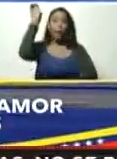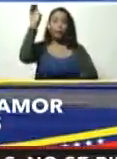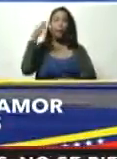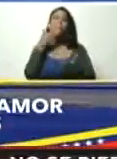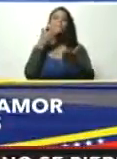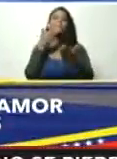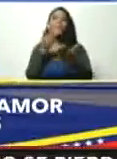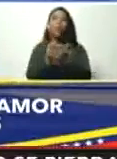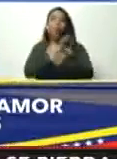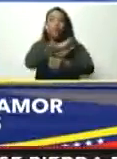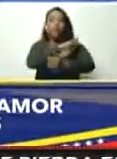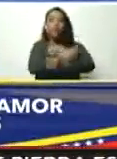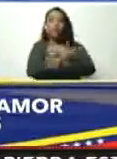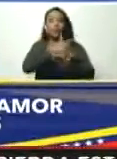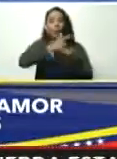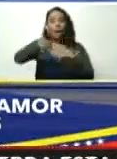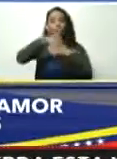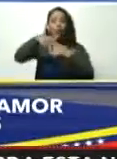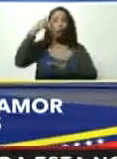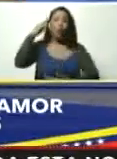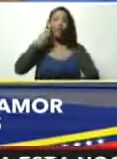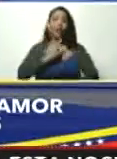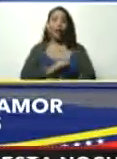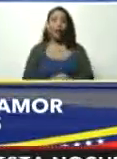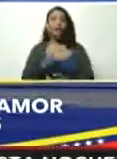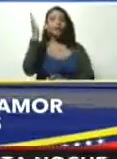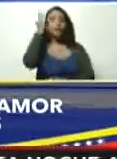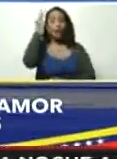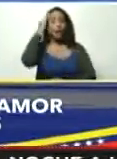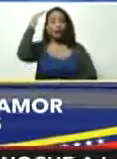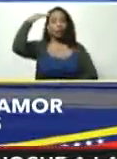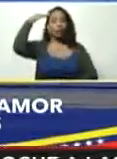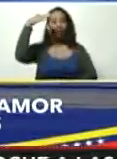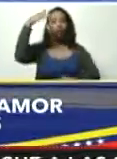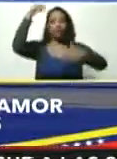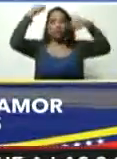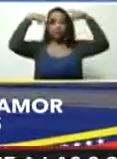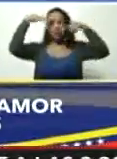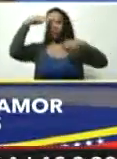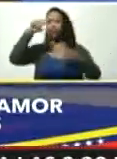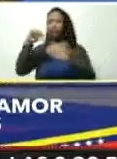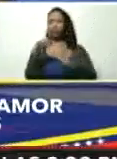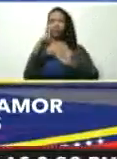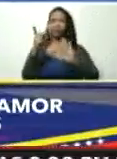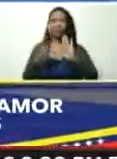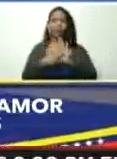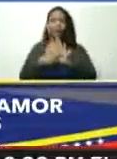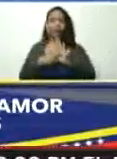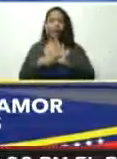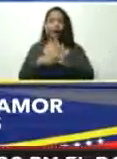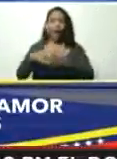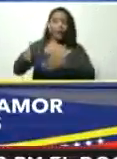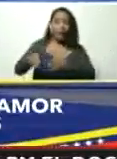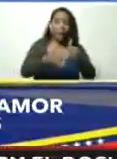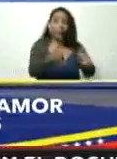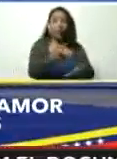de nuestra Fuerza Armada Nacional Bolivariana. Sabía el comandante Chávez el laberinto que venía.